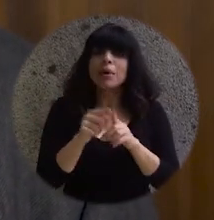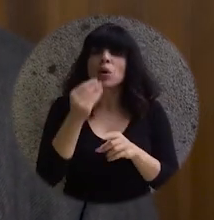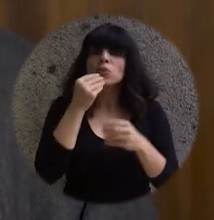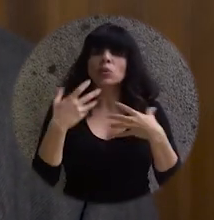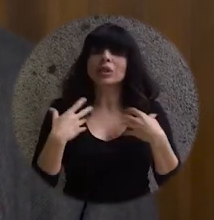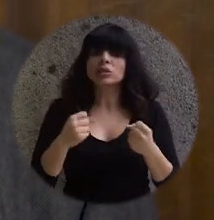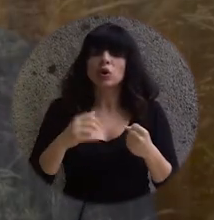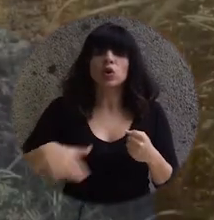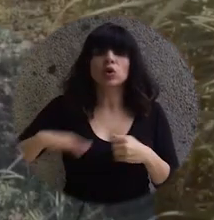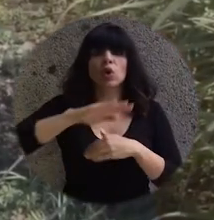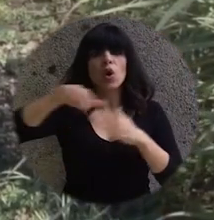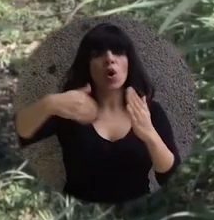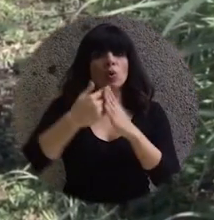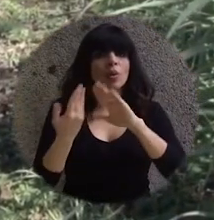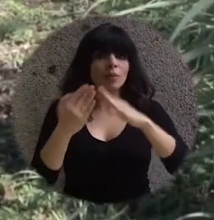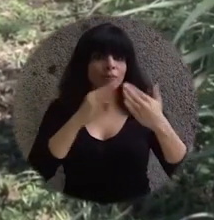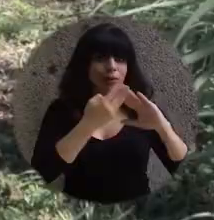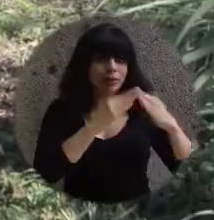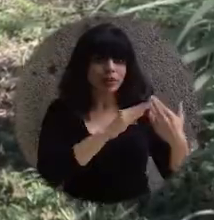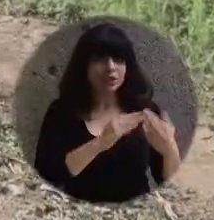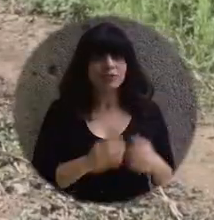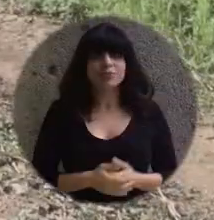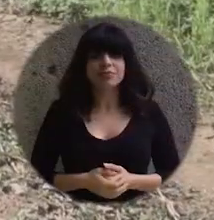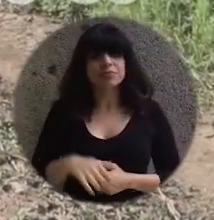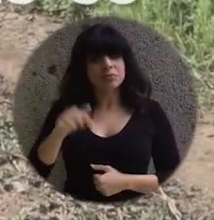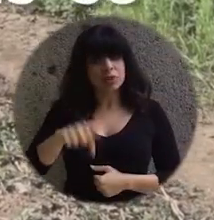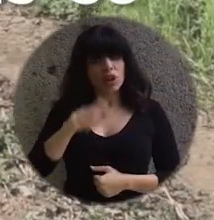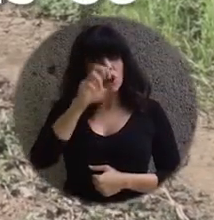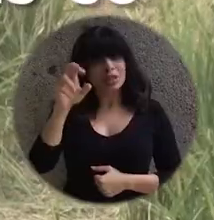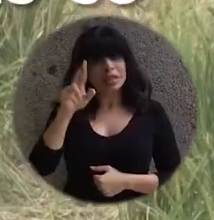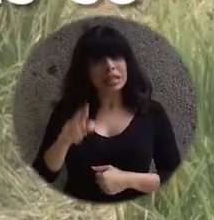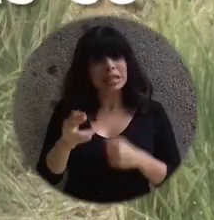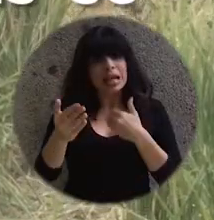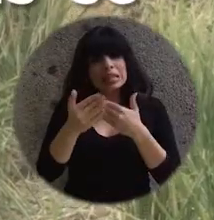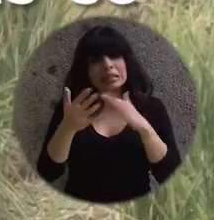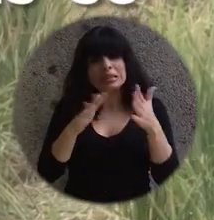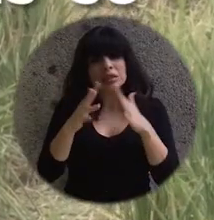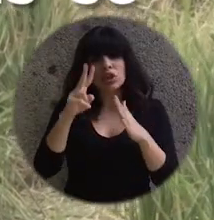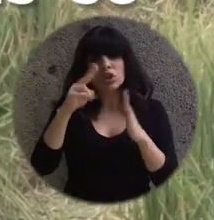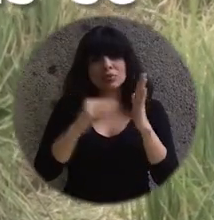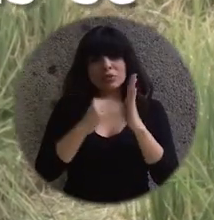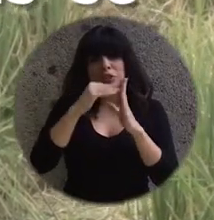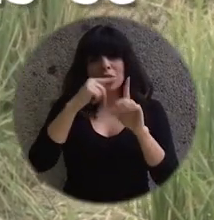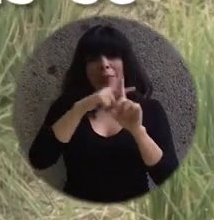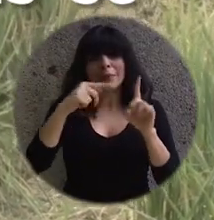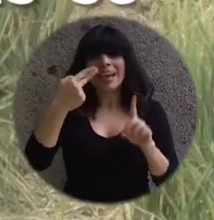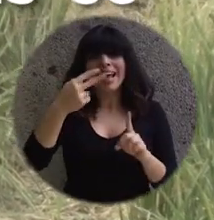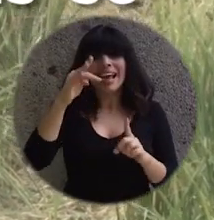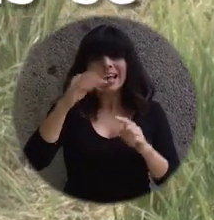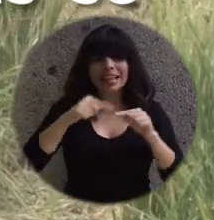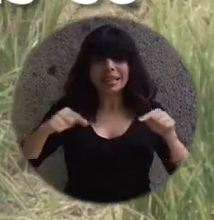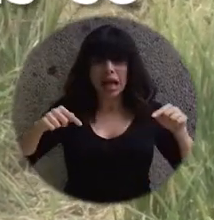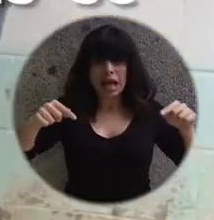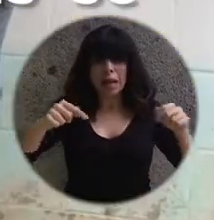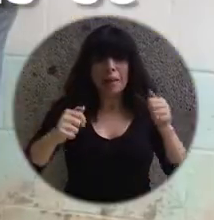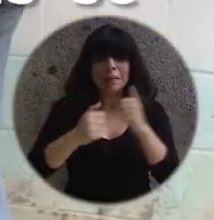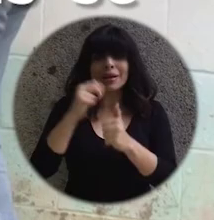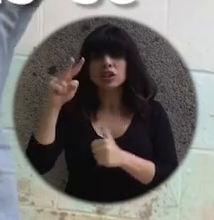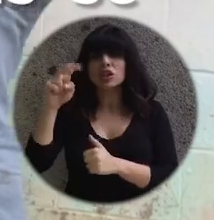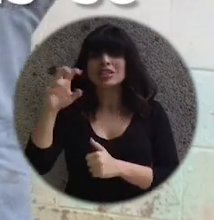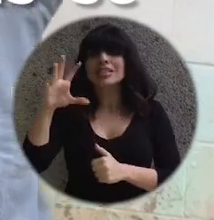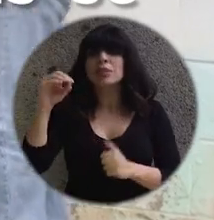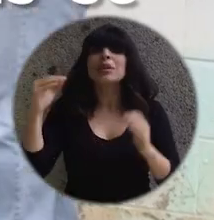de nuestra población. En Costa Rica, cerca de 2,5 millones de hectáreas y más de 250